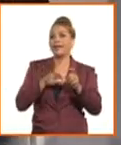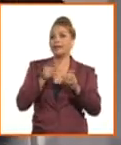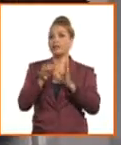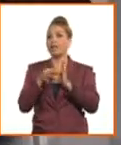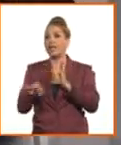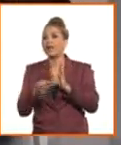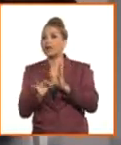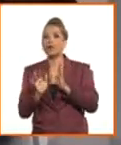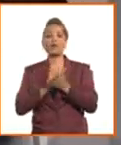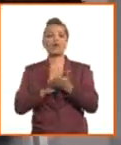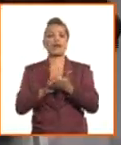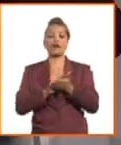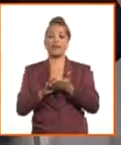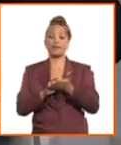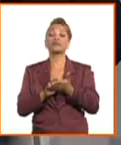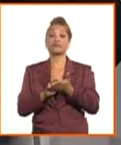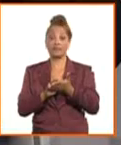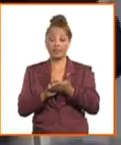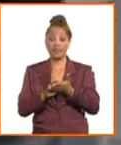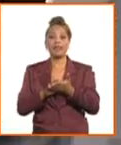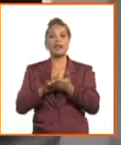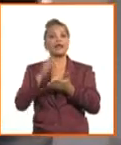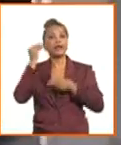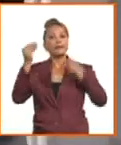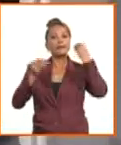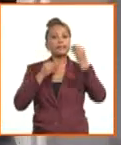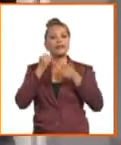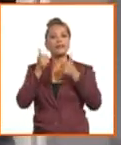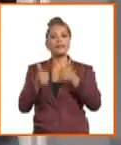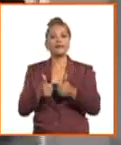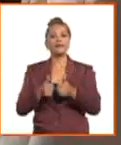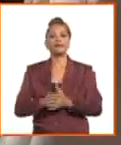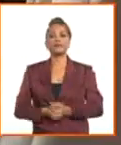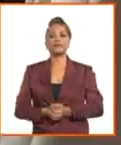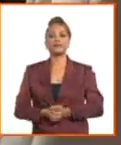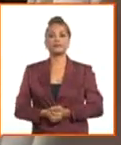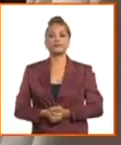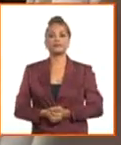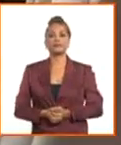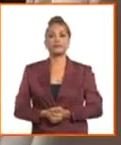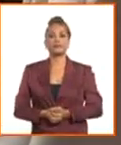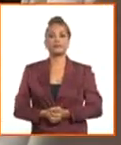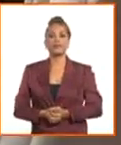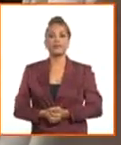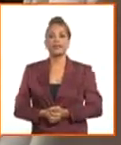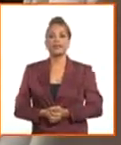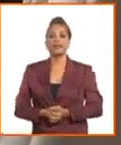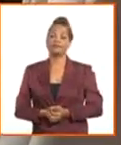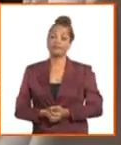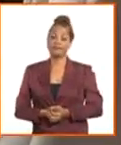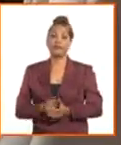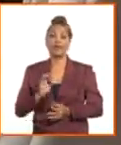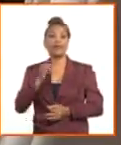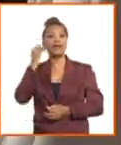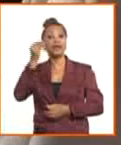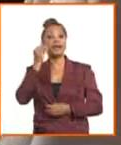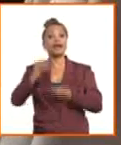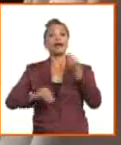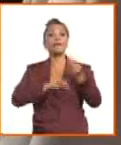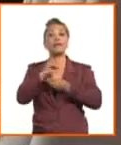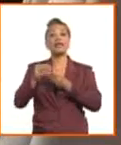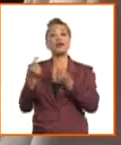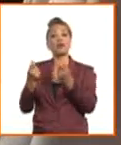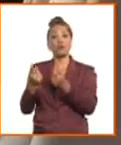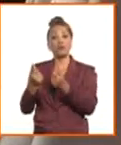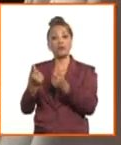ingresos que tienen en la economía otro destino. Lo que debe pasar es al revés, que del mercado cambiario se trasvase para la economía, no de